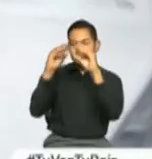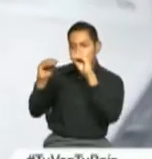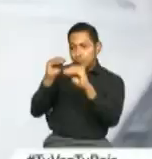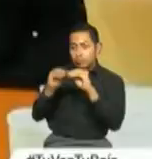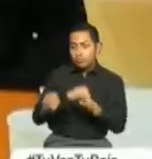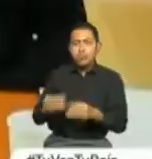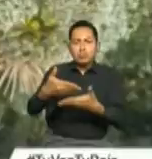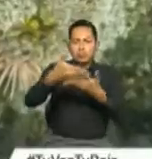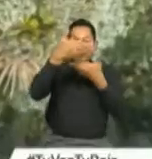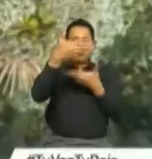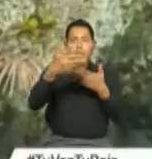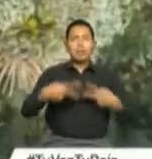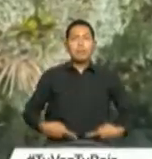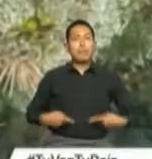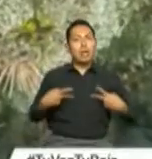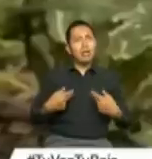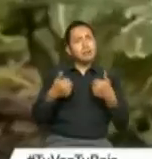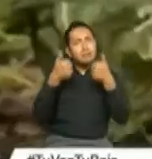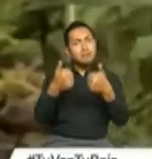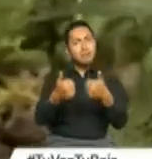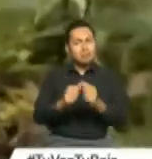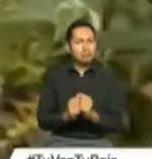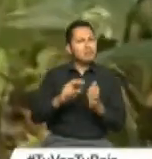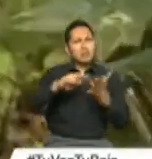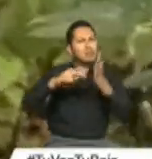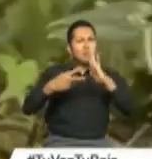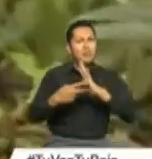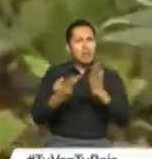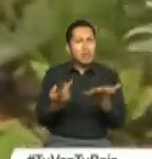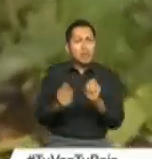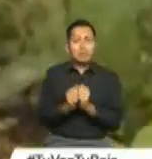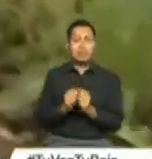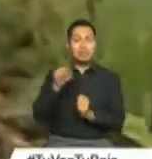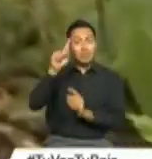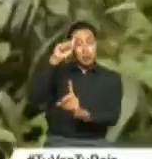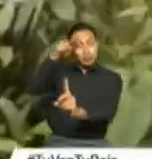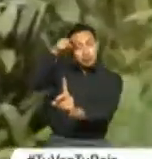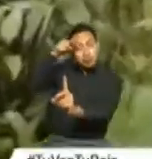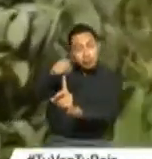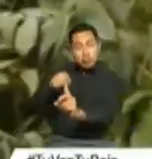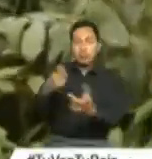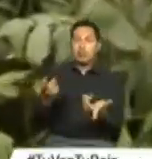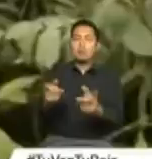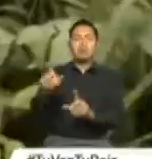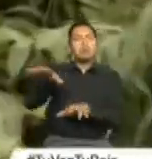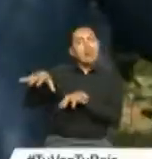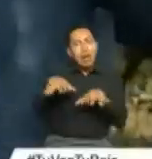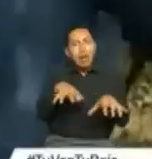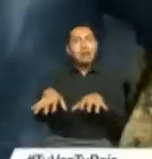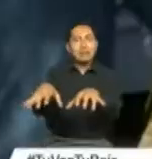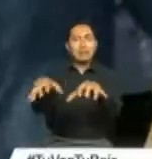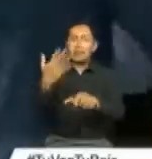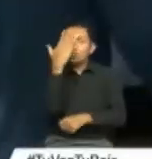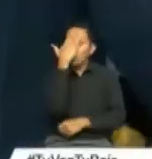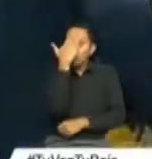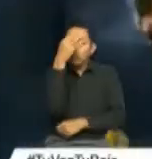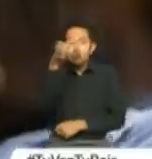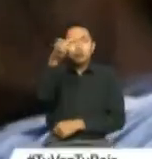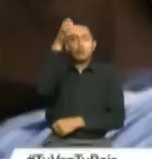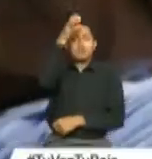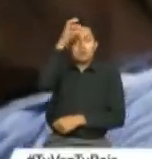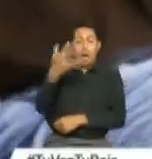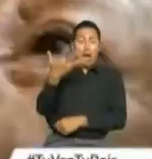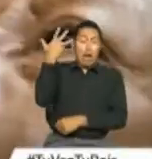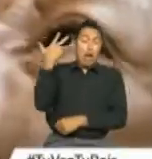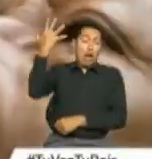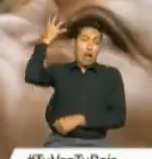la noción del buen vivir. Se trata de un principio que reconoce los saberes, prácticas y cosmovisiones ancestrales. Con